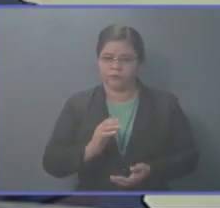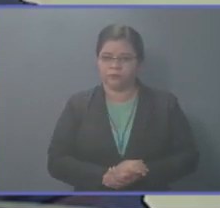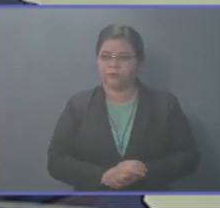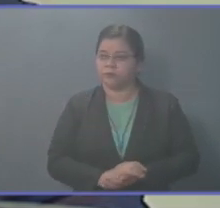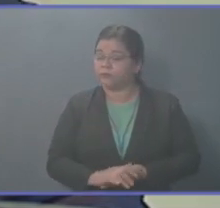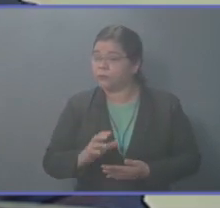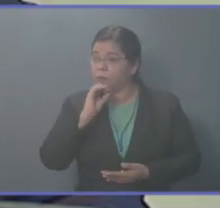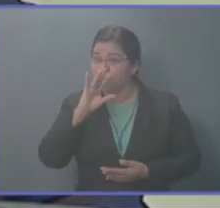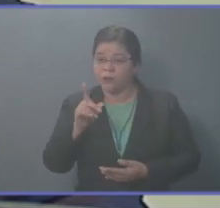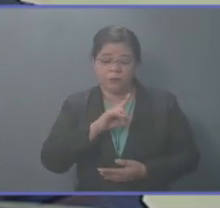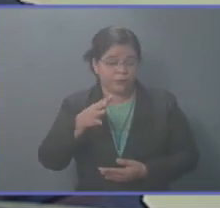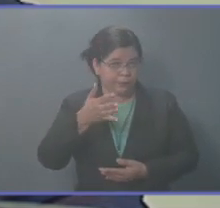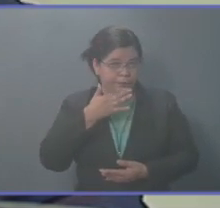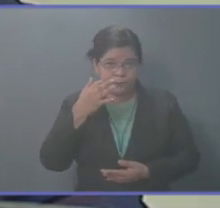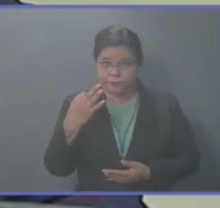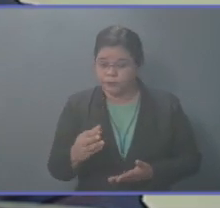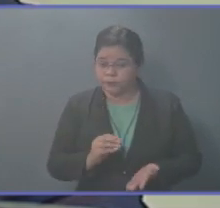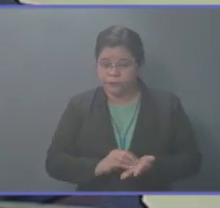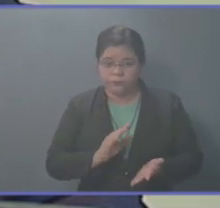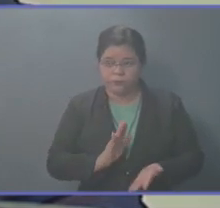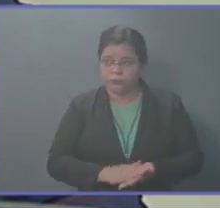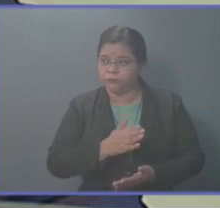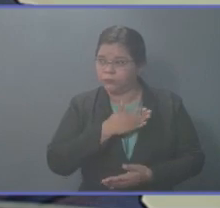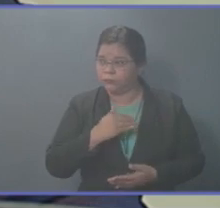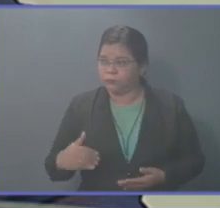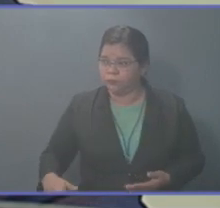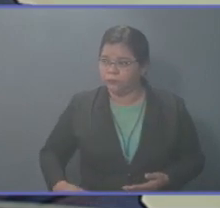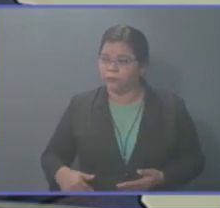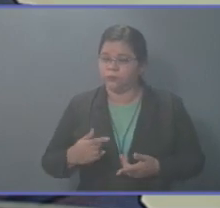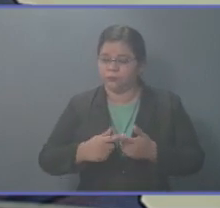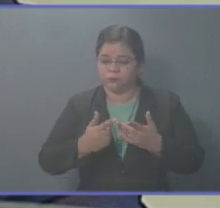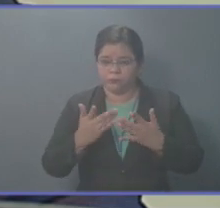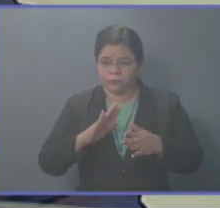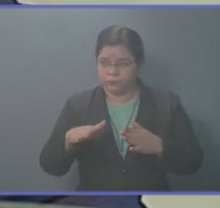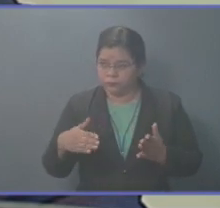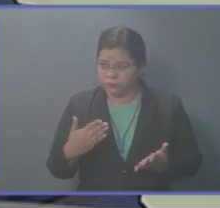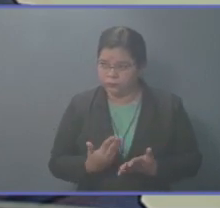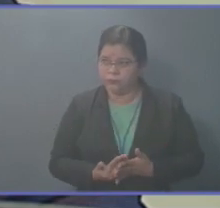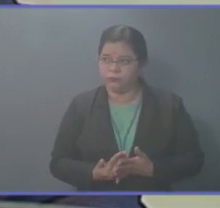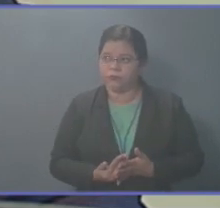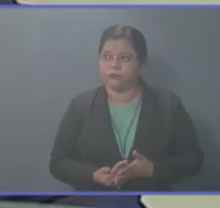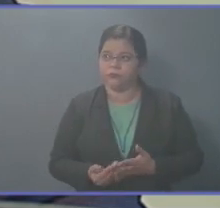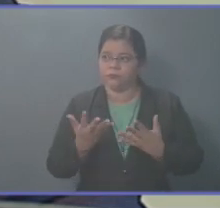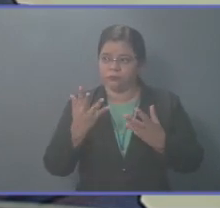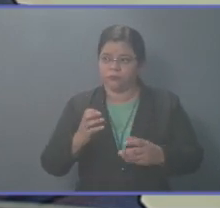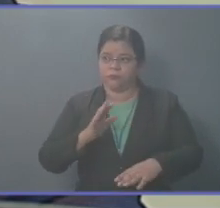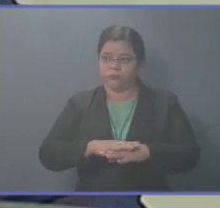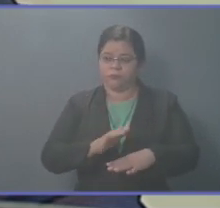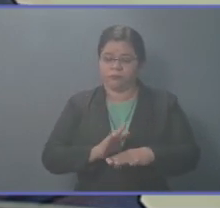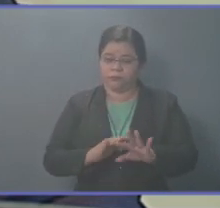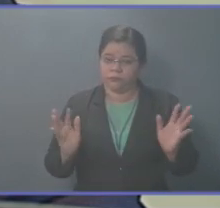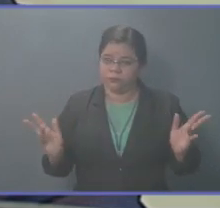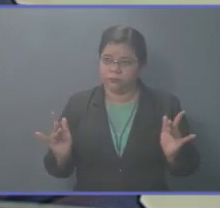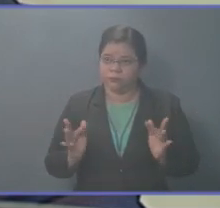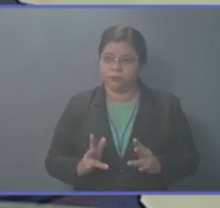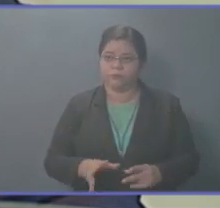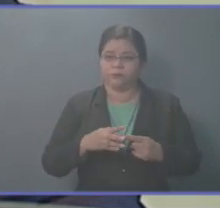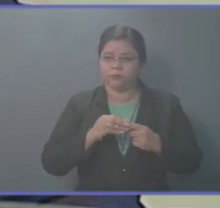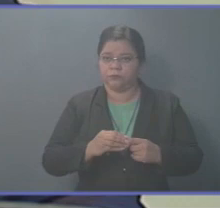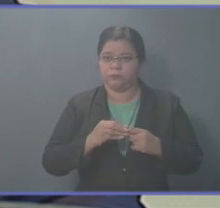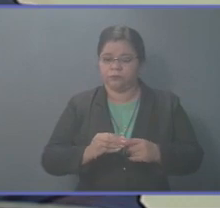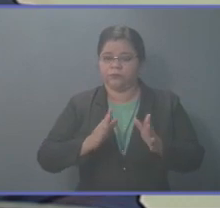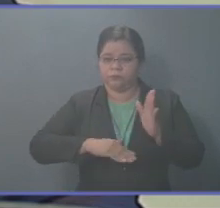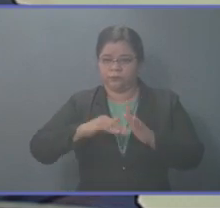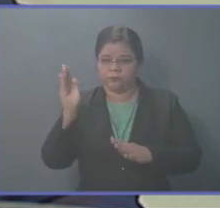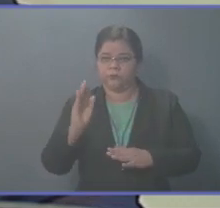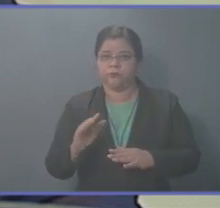es cierto lo expresado por el presidente en cuanto a que la negativa de la Asamblea Legislativa de acatar la convocatoria convocatoria para sesionar en forma extraordinaria